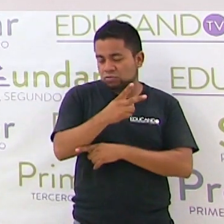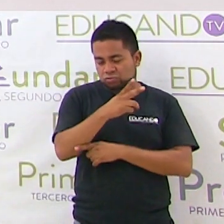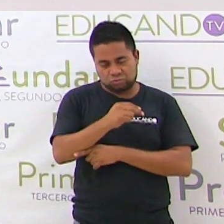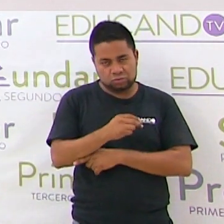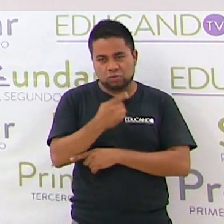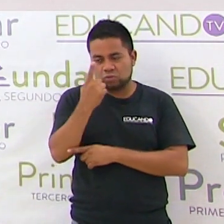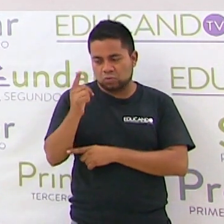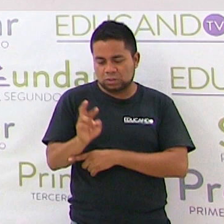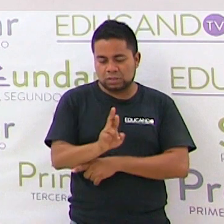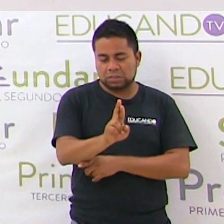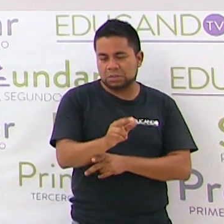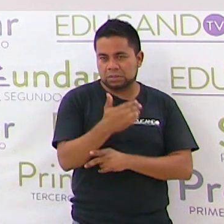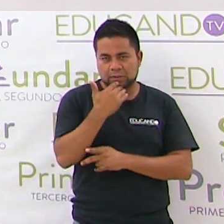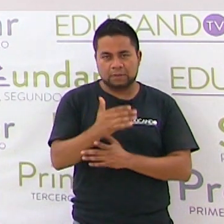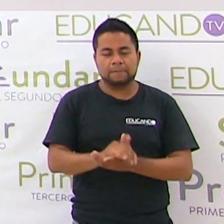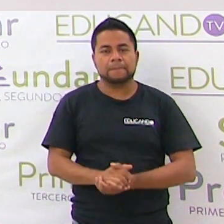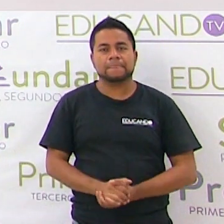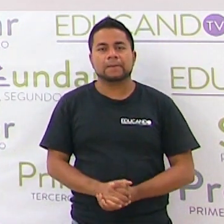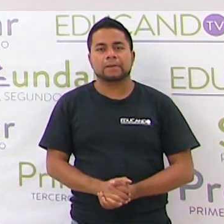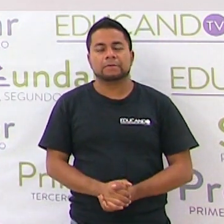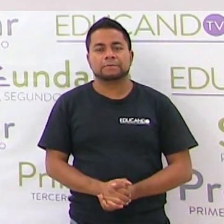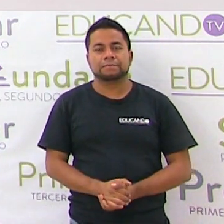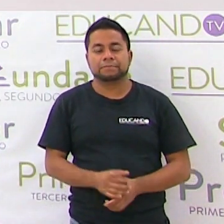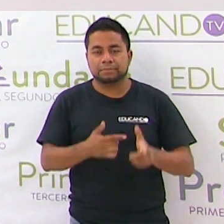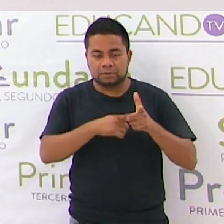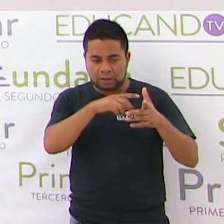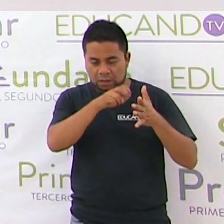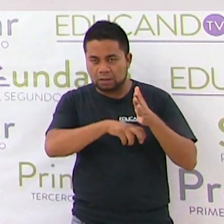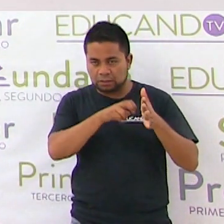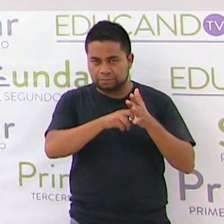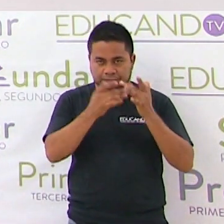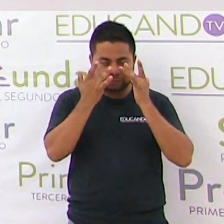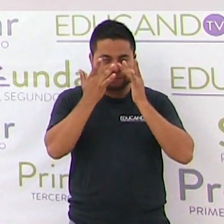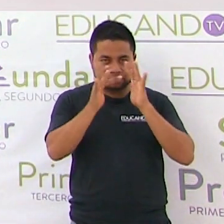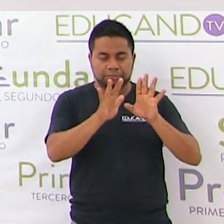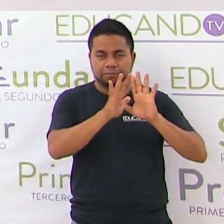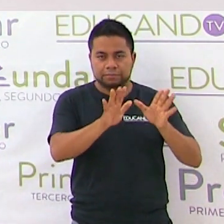Bueno, continuamos entonces, ya corregimos renunció.